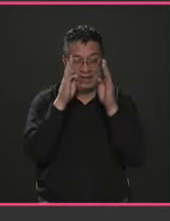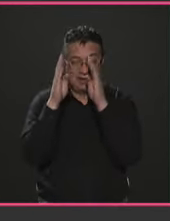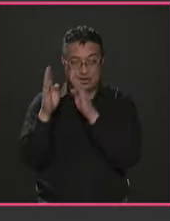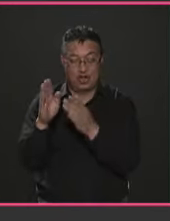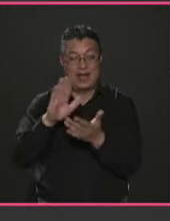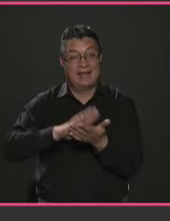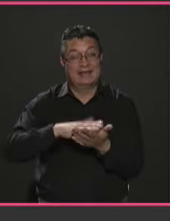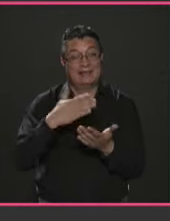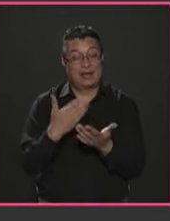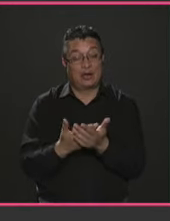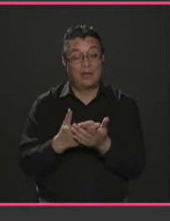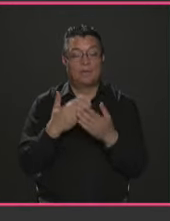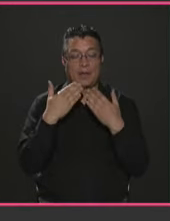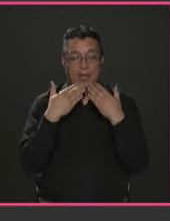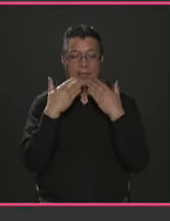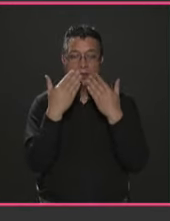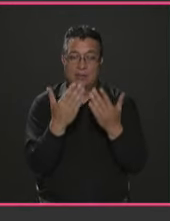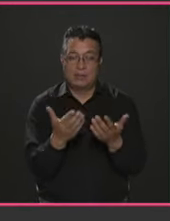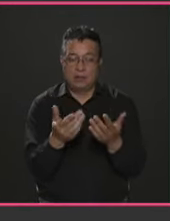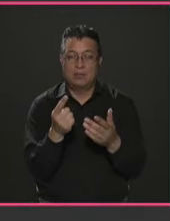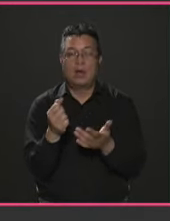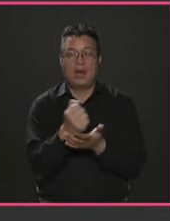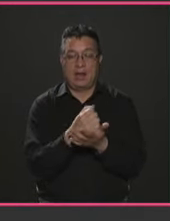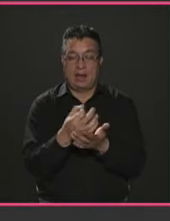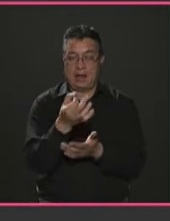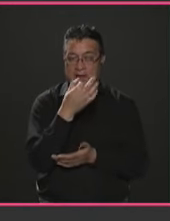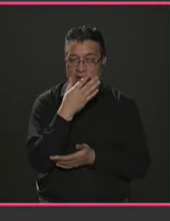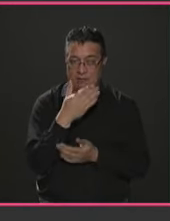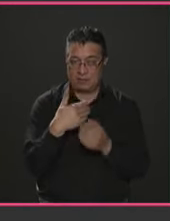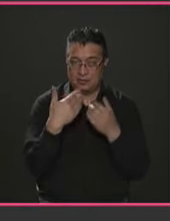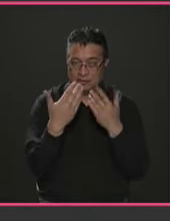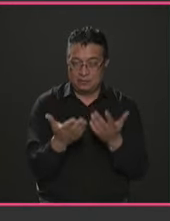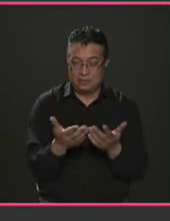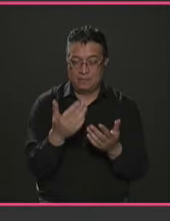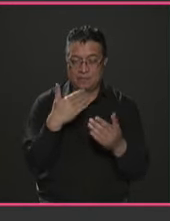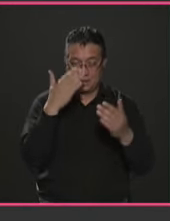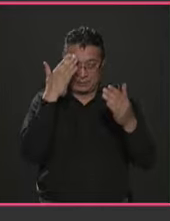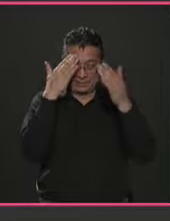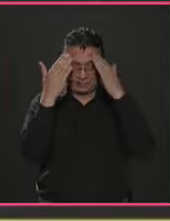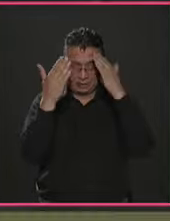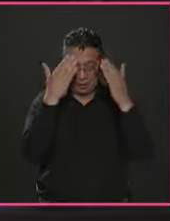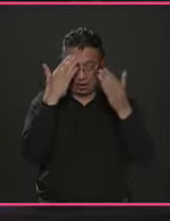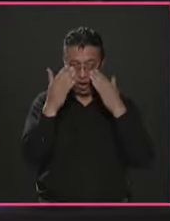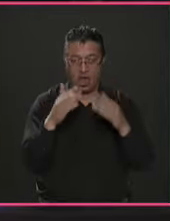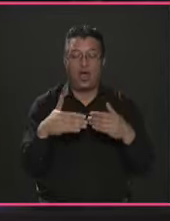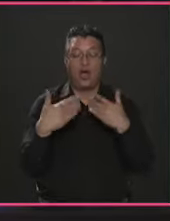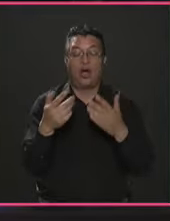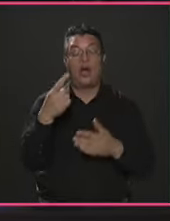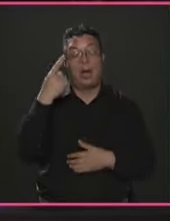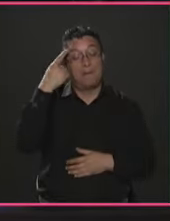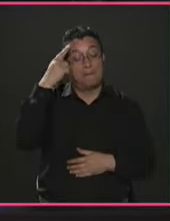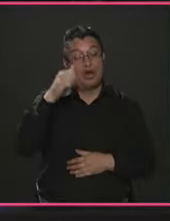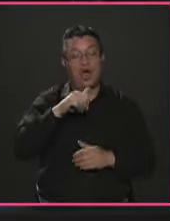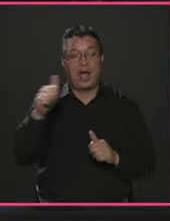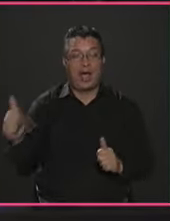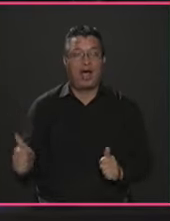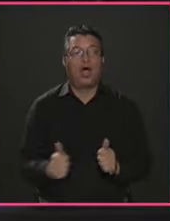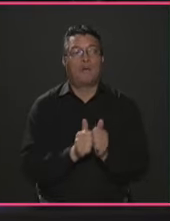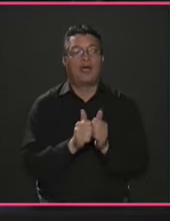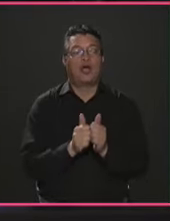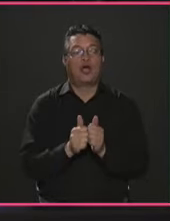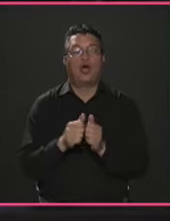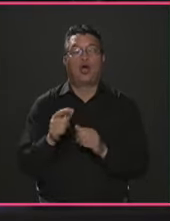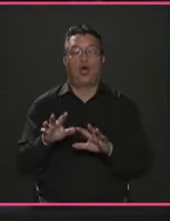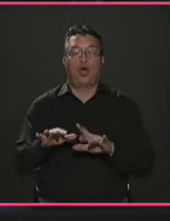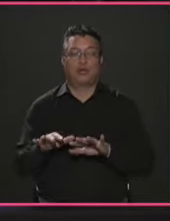salud les ofrecíamos un tratamiento con un psicólogo o psicóloga pero acompañados Por un